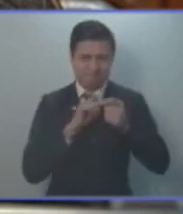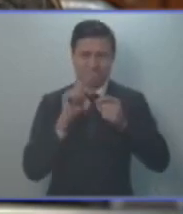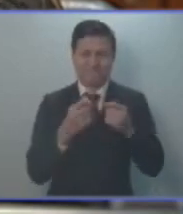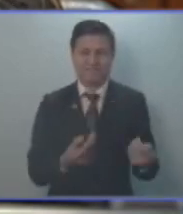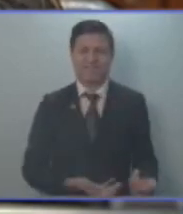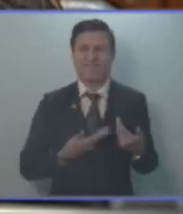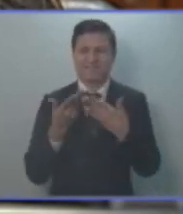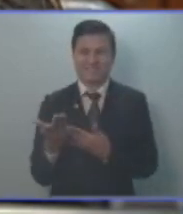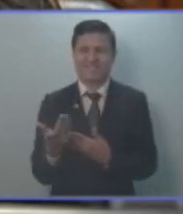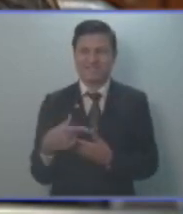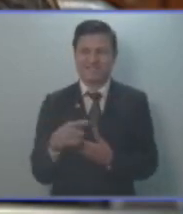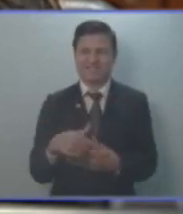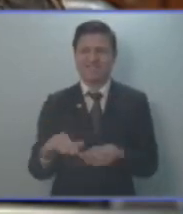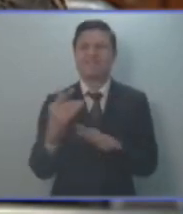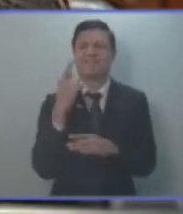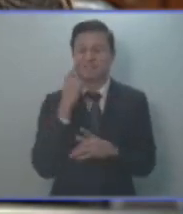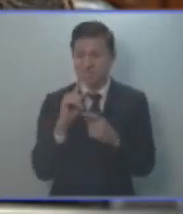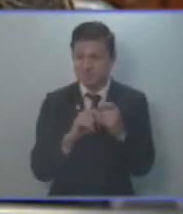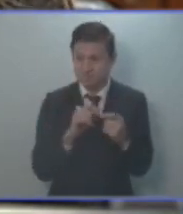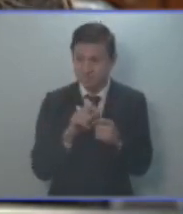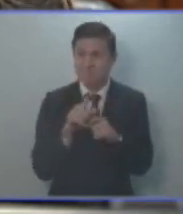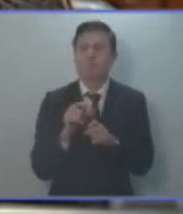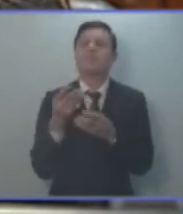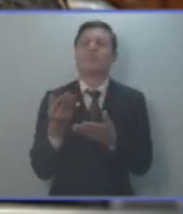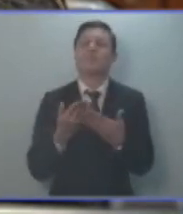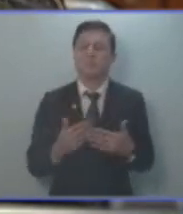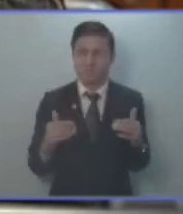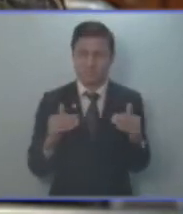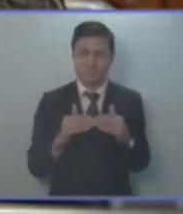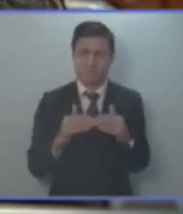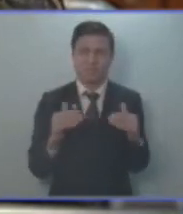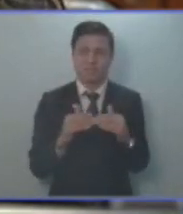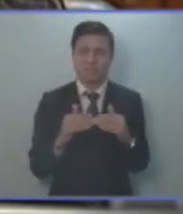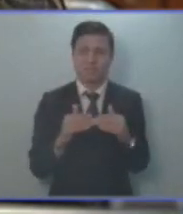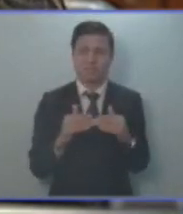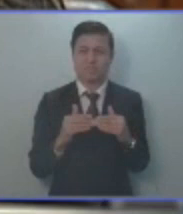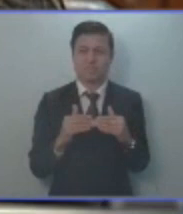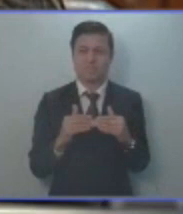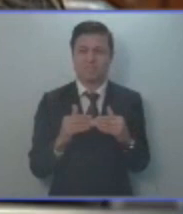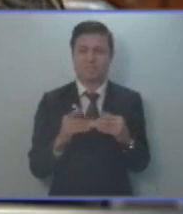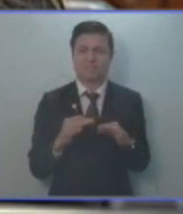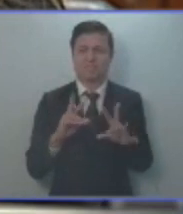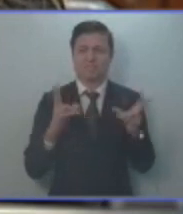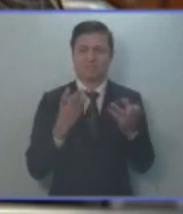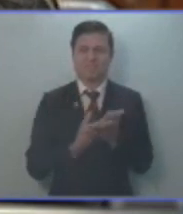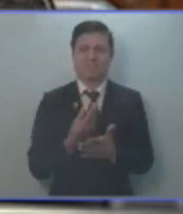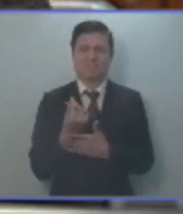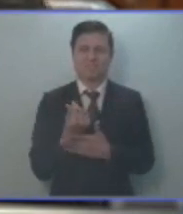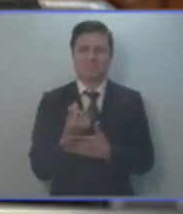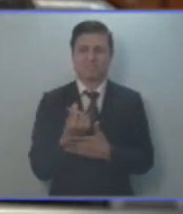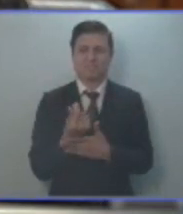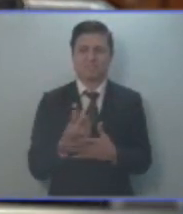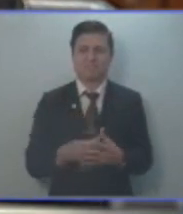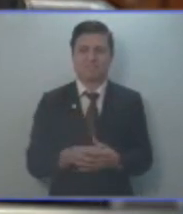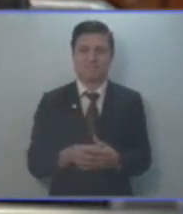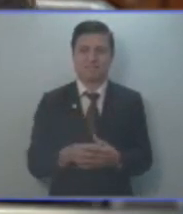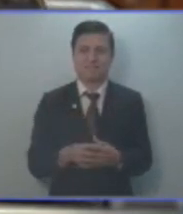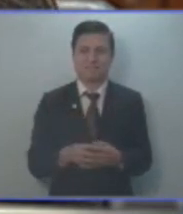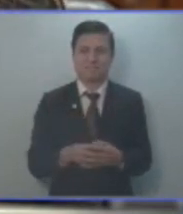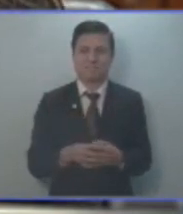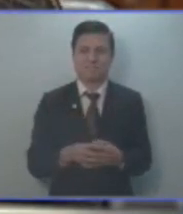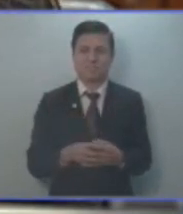porque las calificadoras pues también ven la estabilidad económica y vamos también